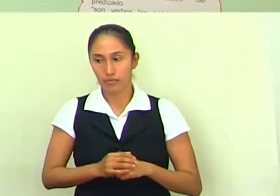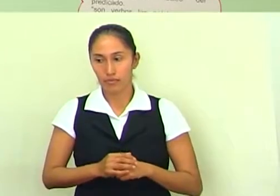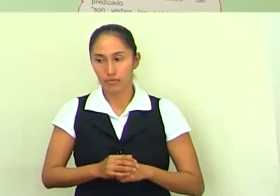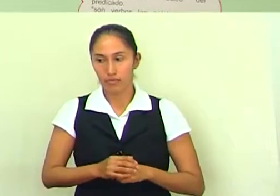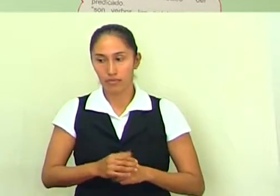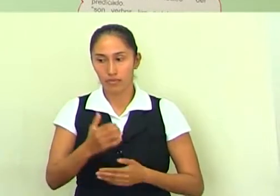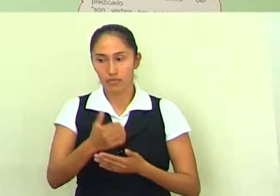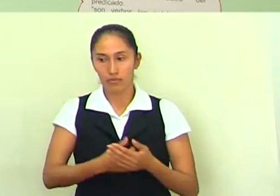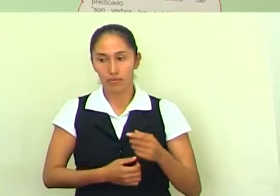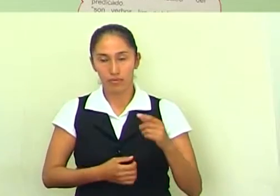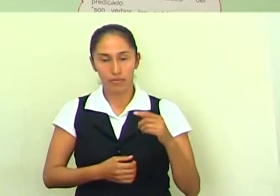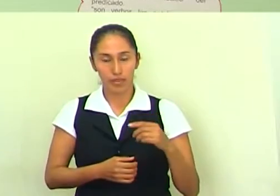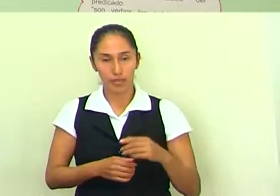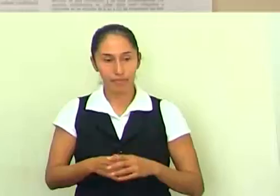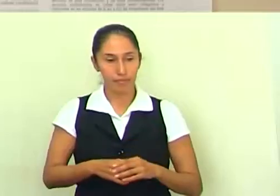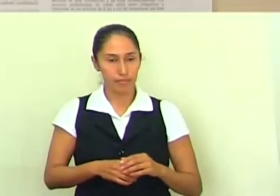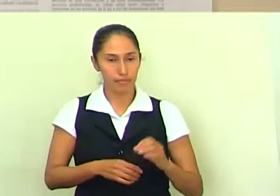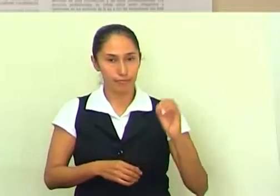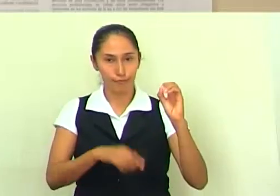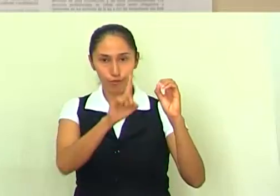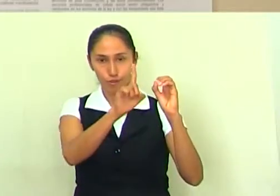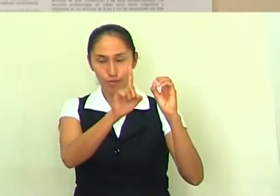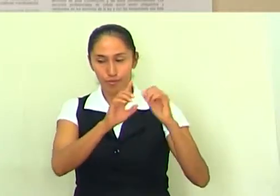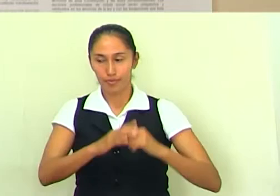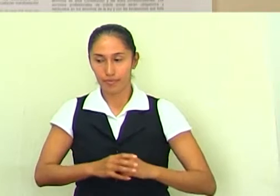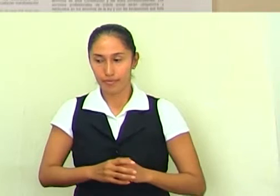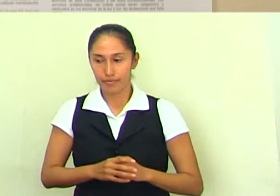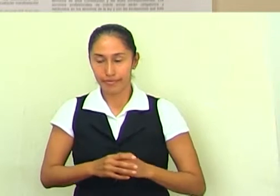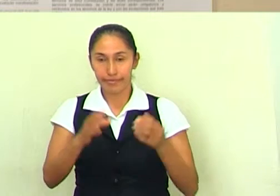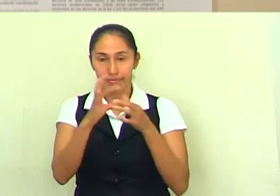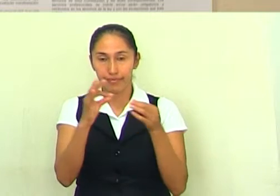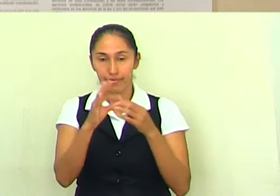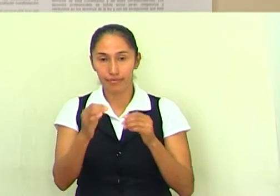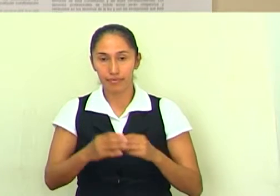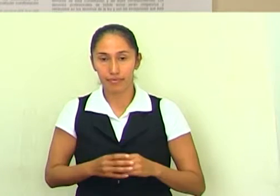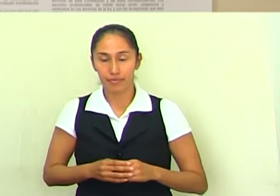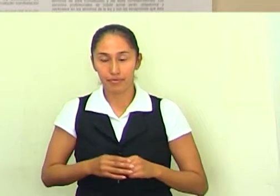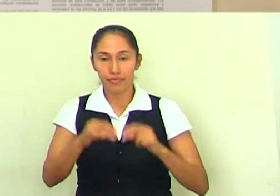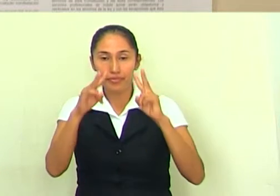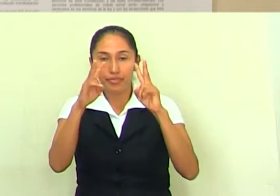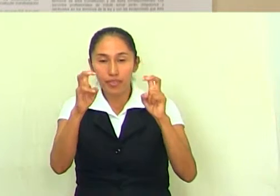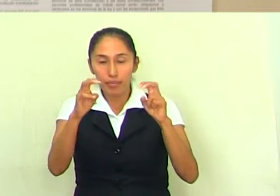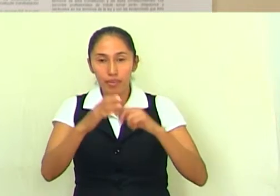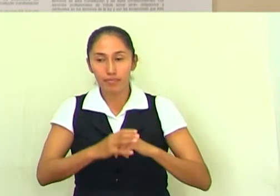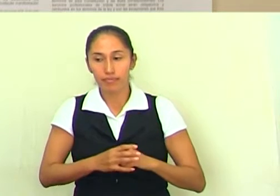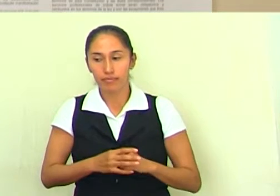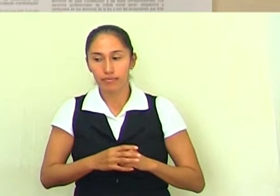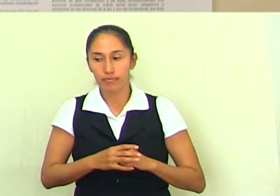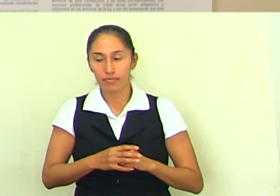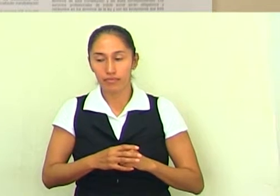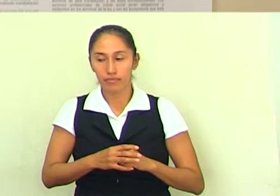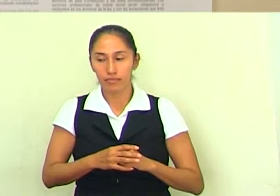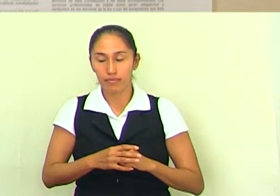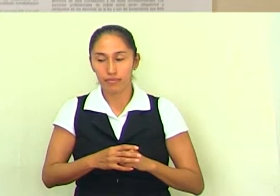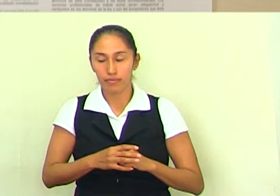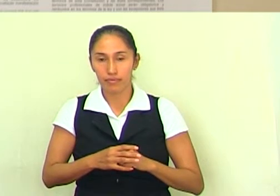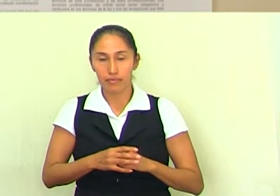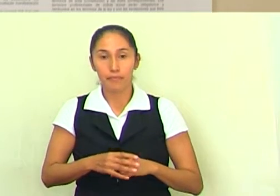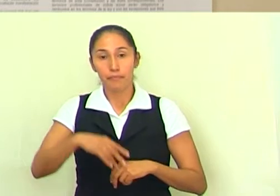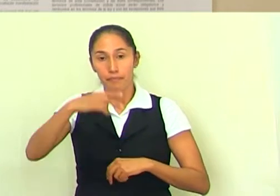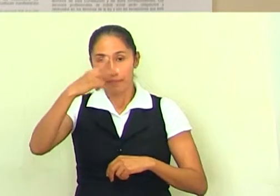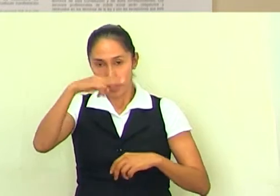y encontramos inmediatamente que nos dice en el artículo primero que en los Estados Unidos mexicanos todas